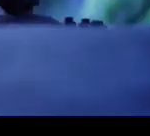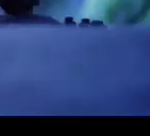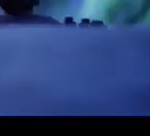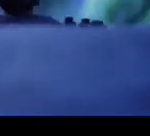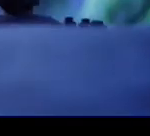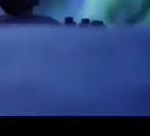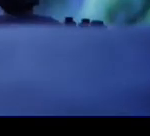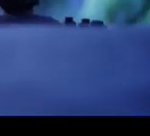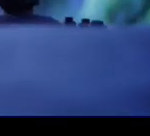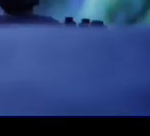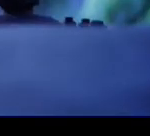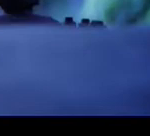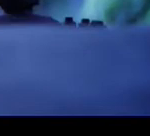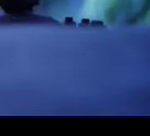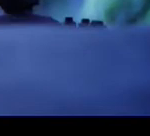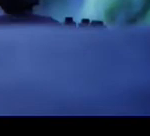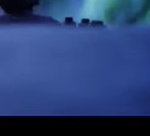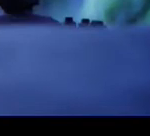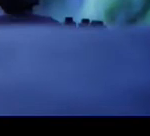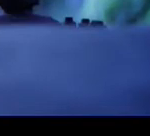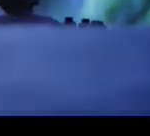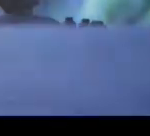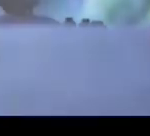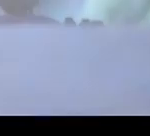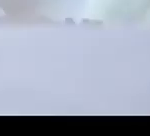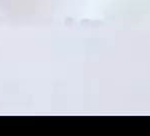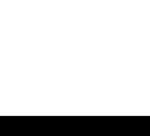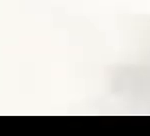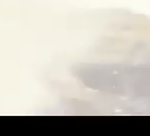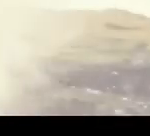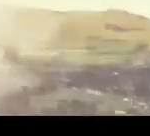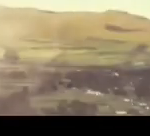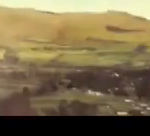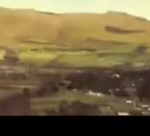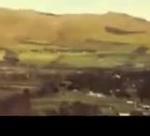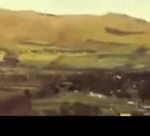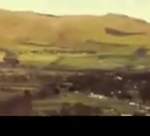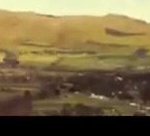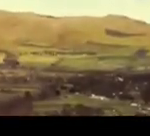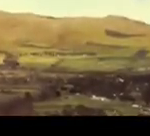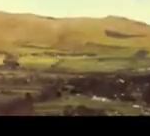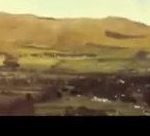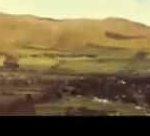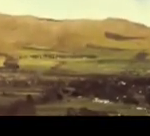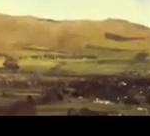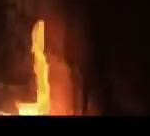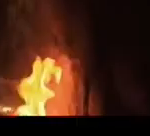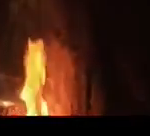Thank you.